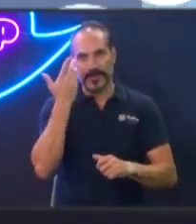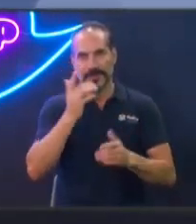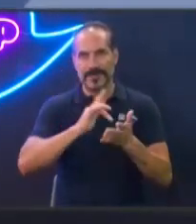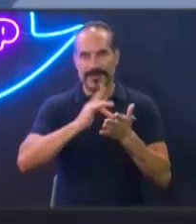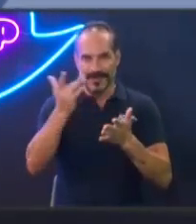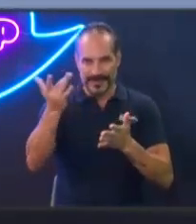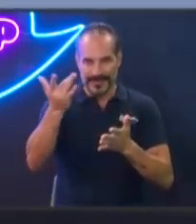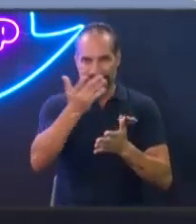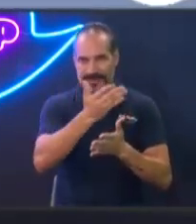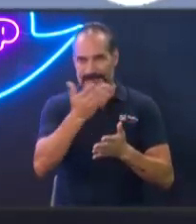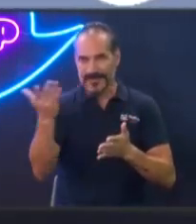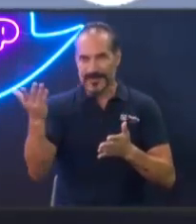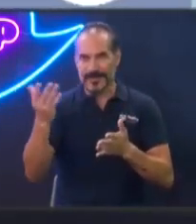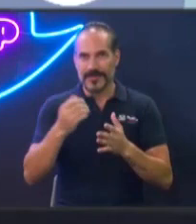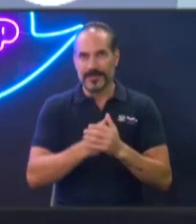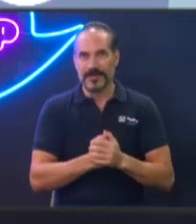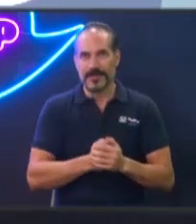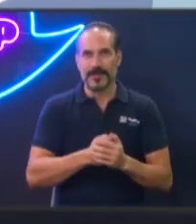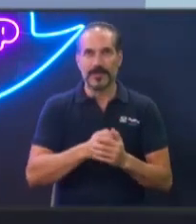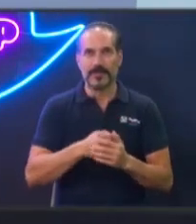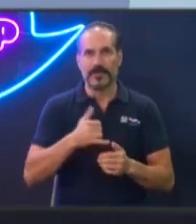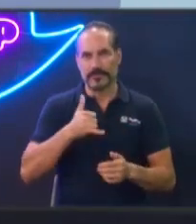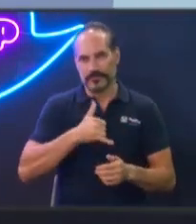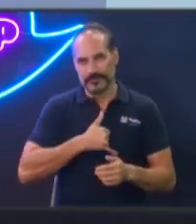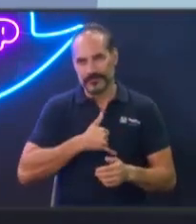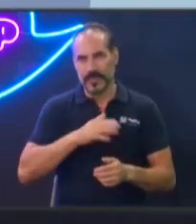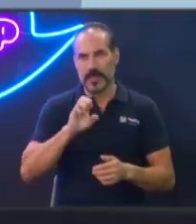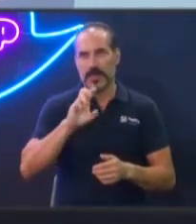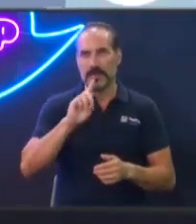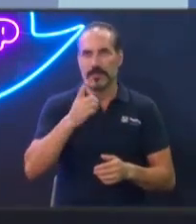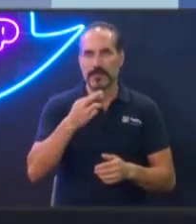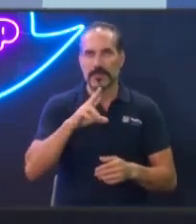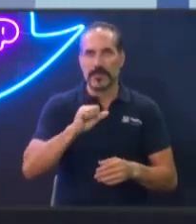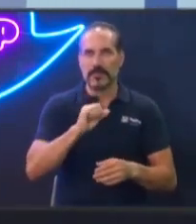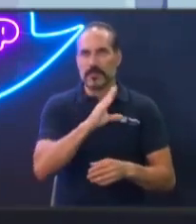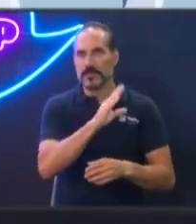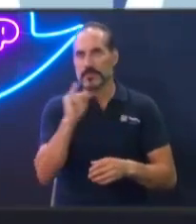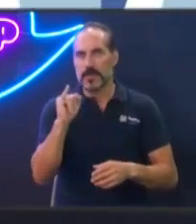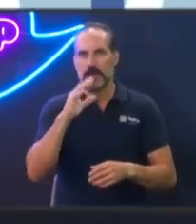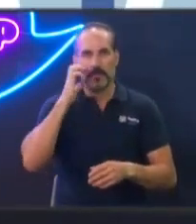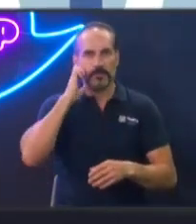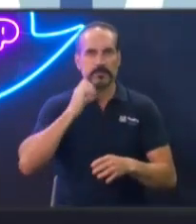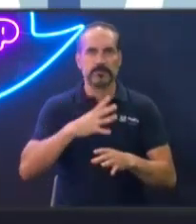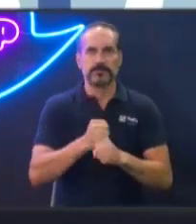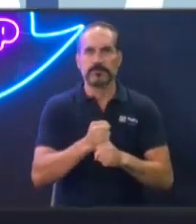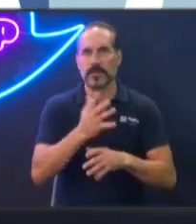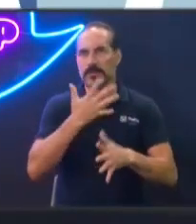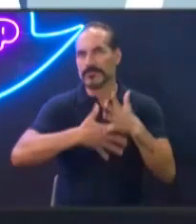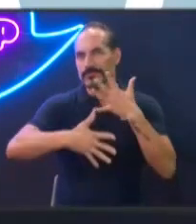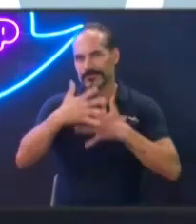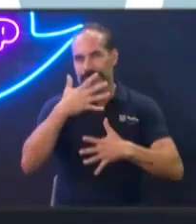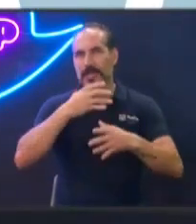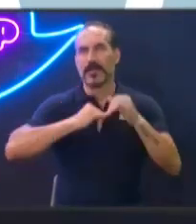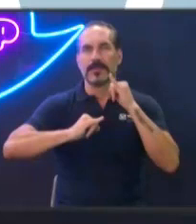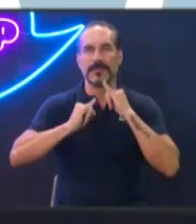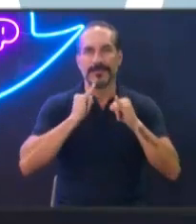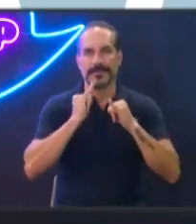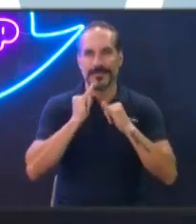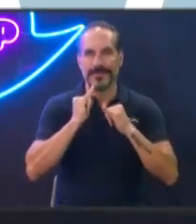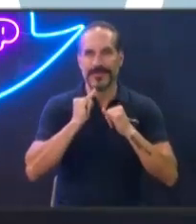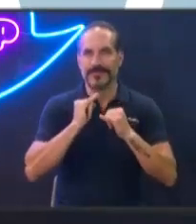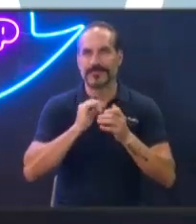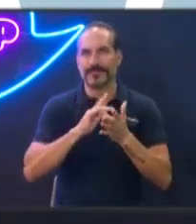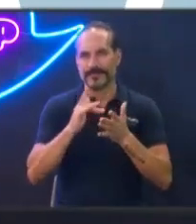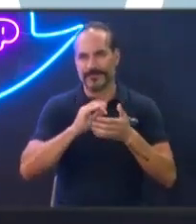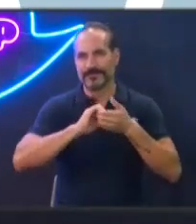primera instancia a a Edgar campos de El semeri por la interpretación de lengua de señas mexicana para pues